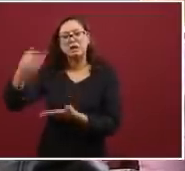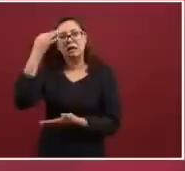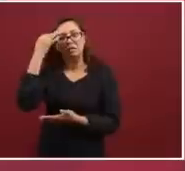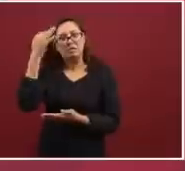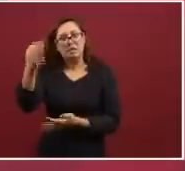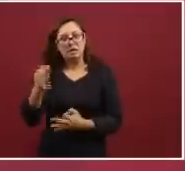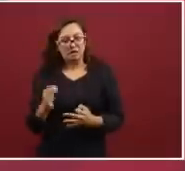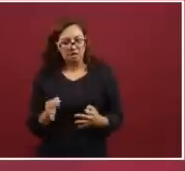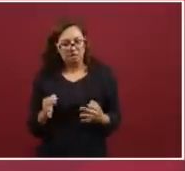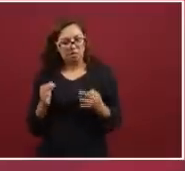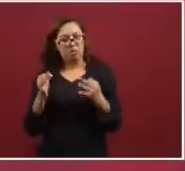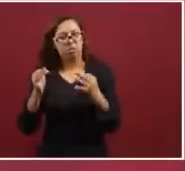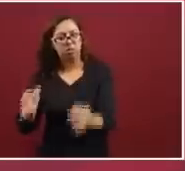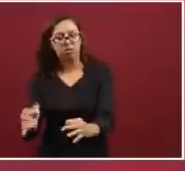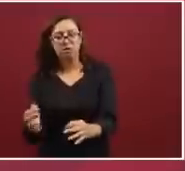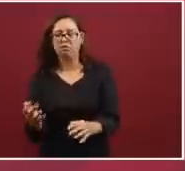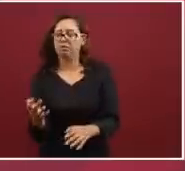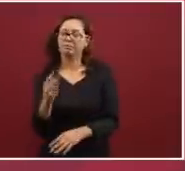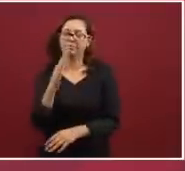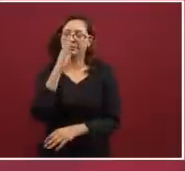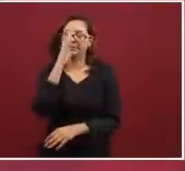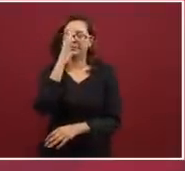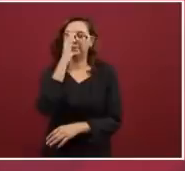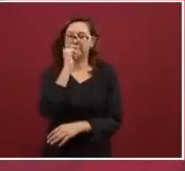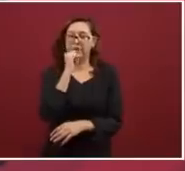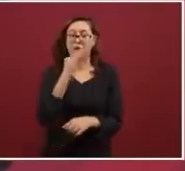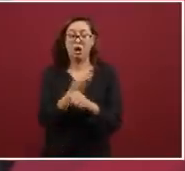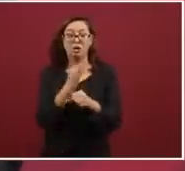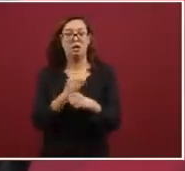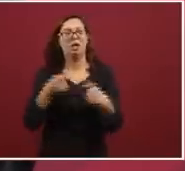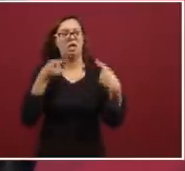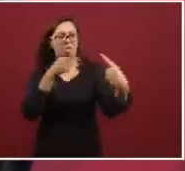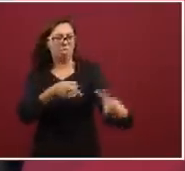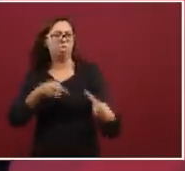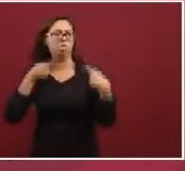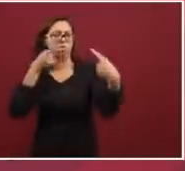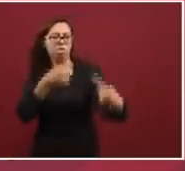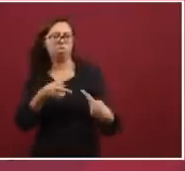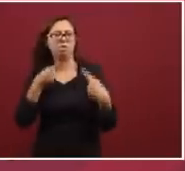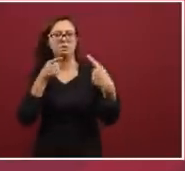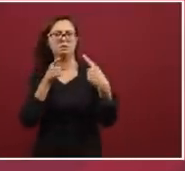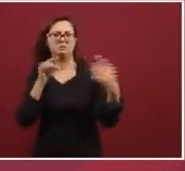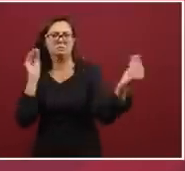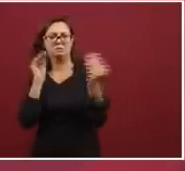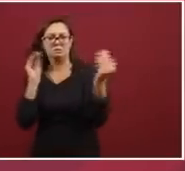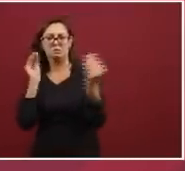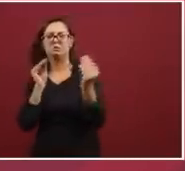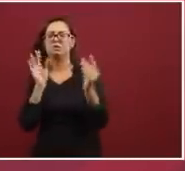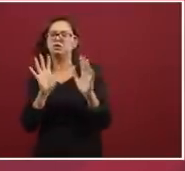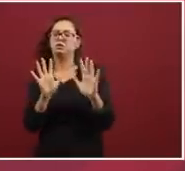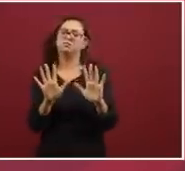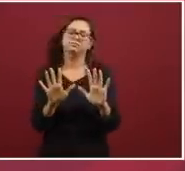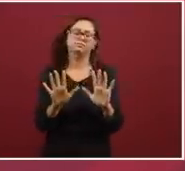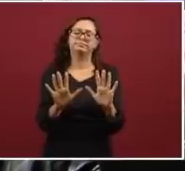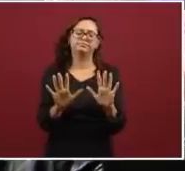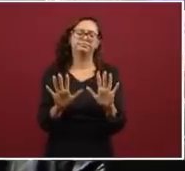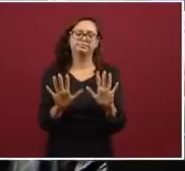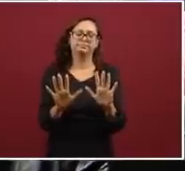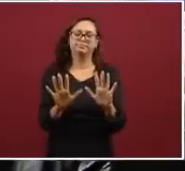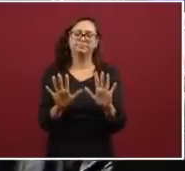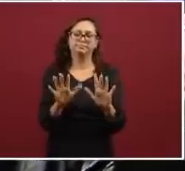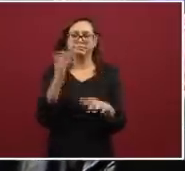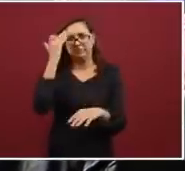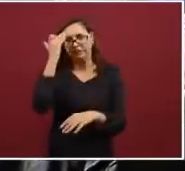por ese jaloneo, por esas diferencias, se